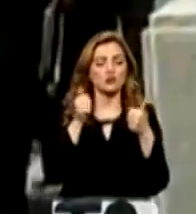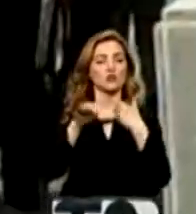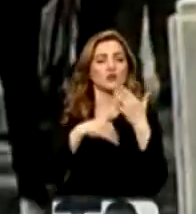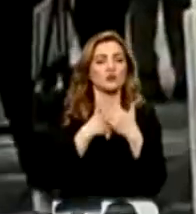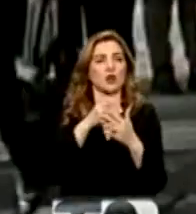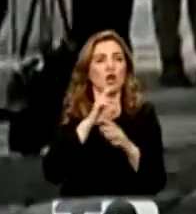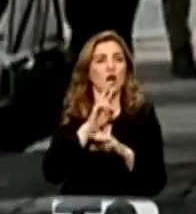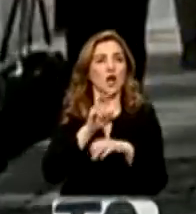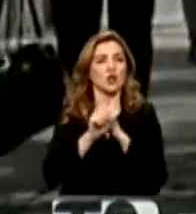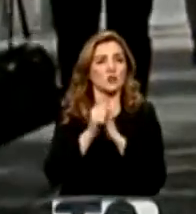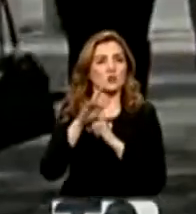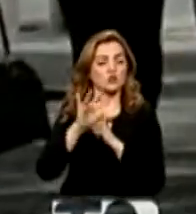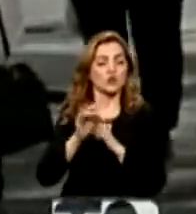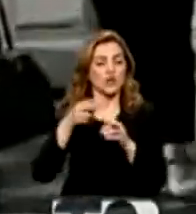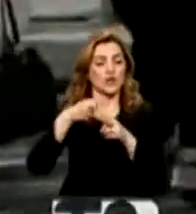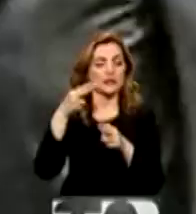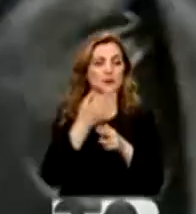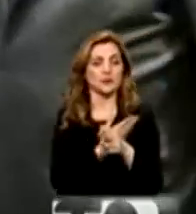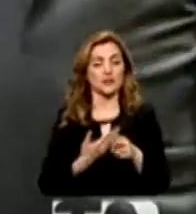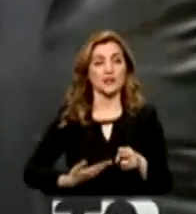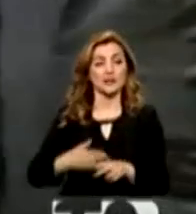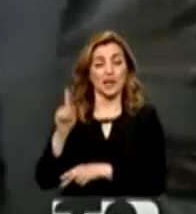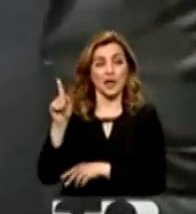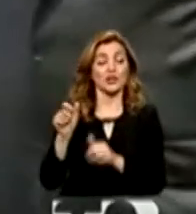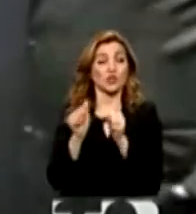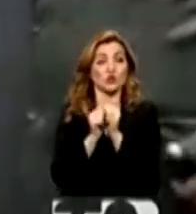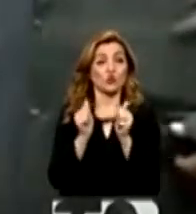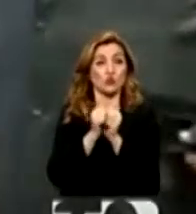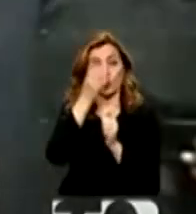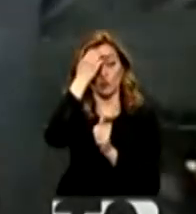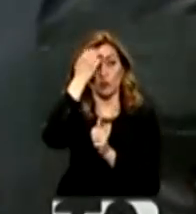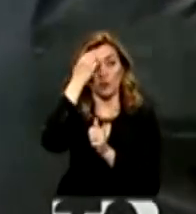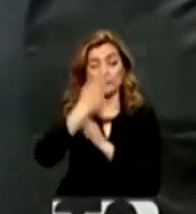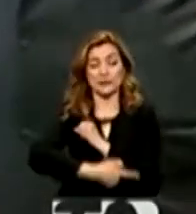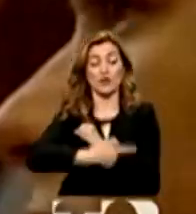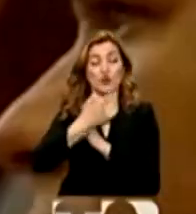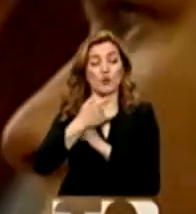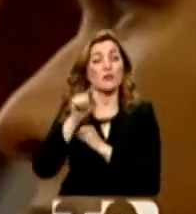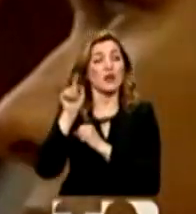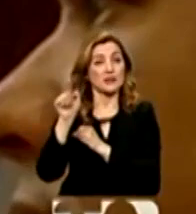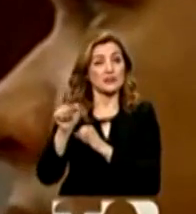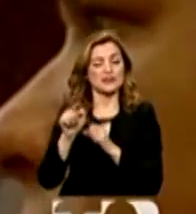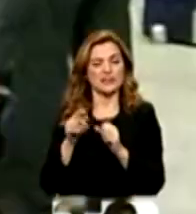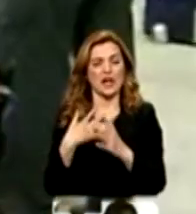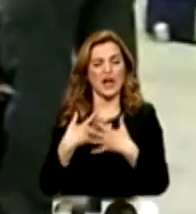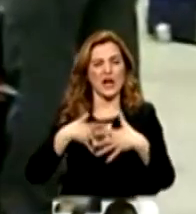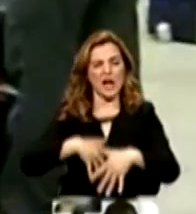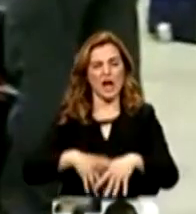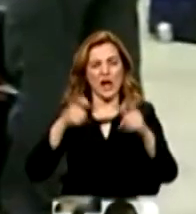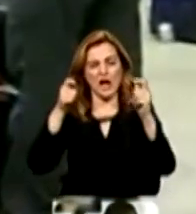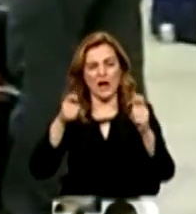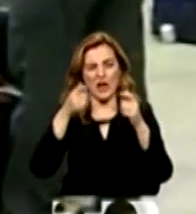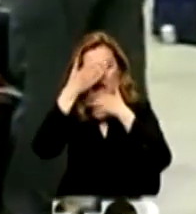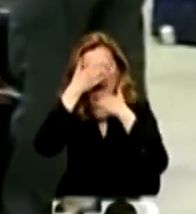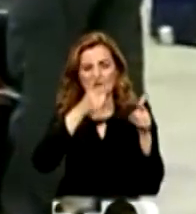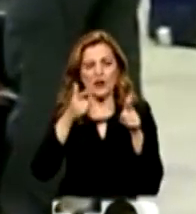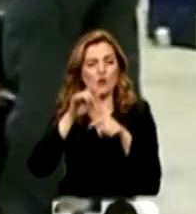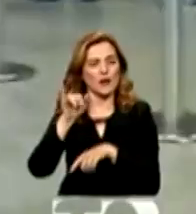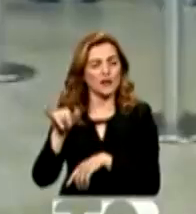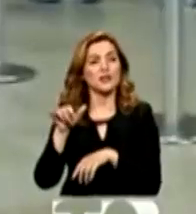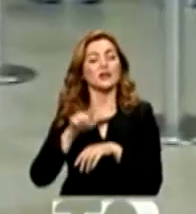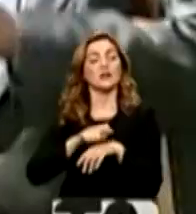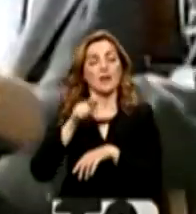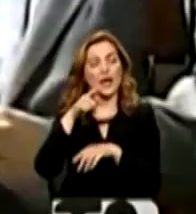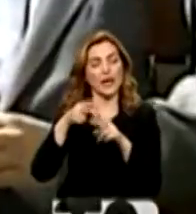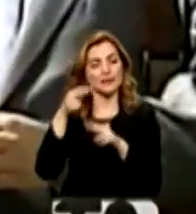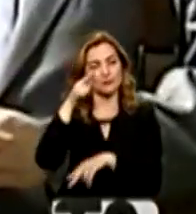por la expresidenta de la UNE, Mary Zamora, sentenciada por sabotaje y terrorismo tras el 30S. Aquí también deberá responder el exfiscal Galo Chiriboga.